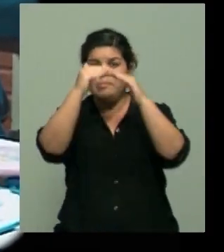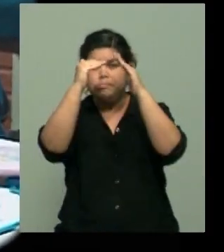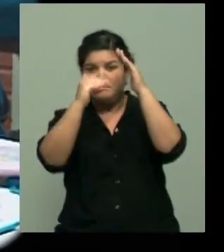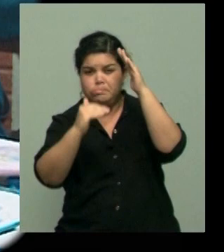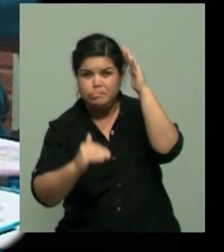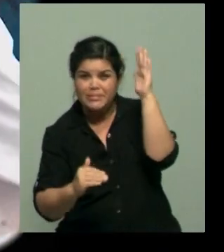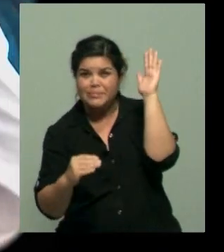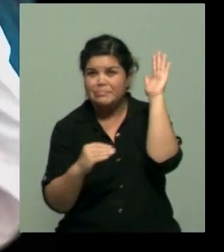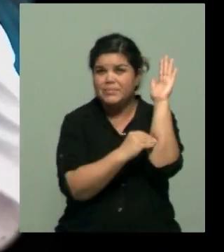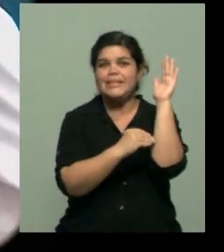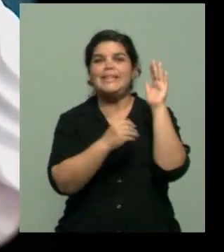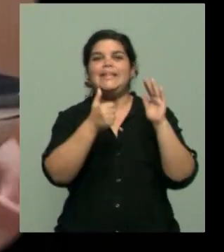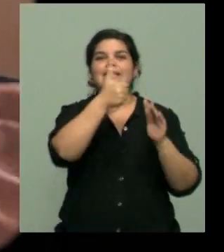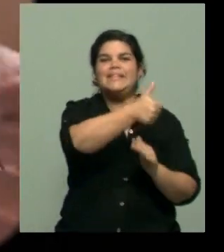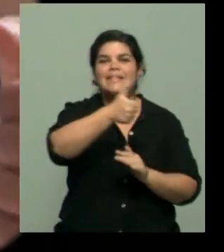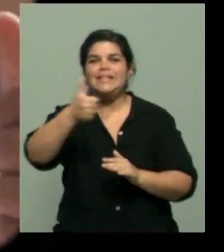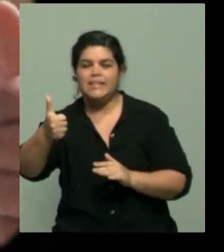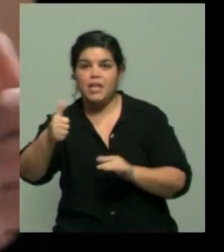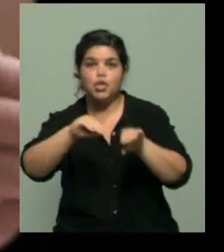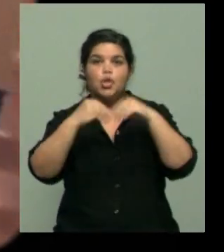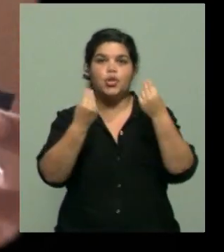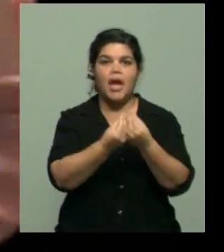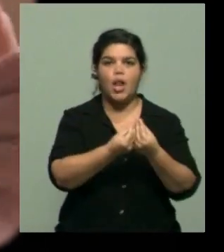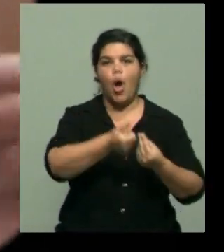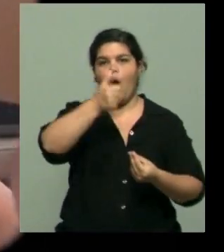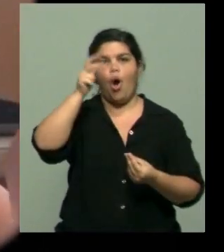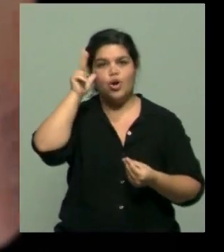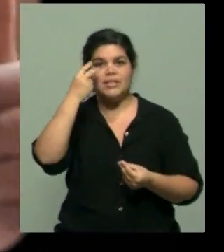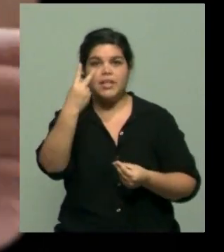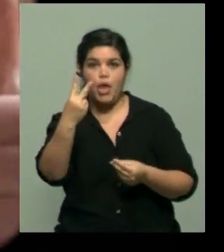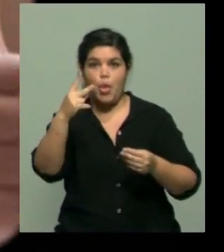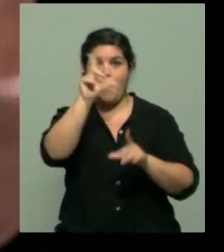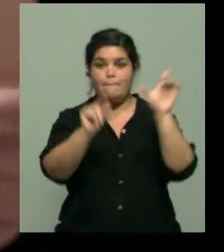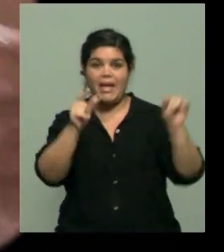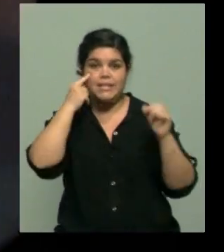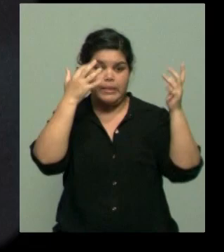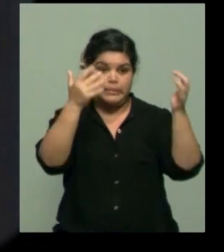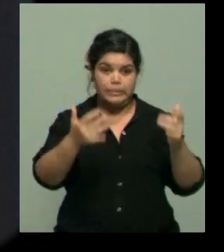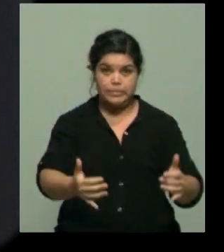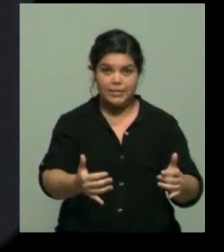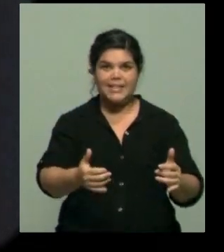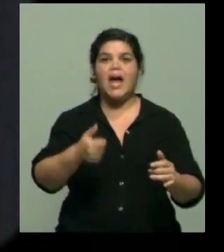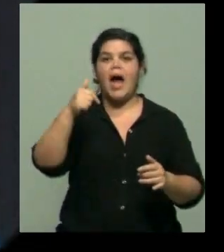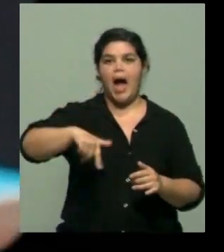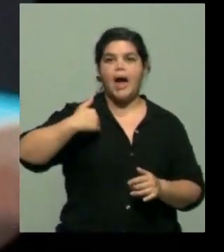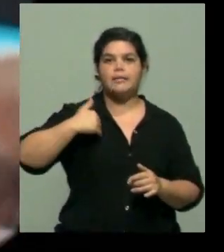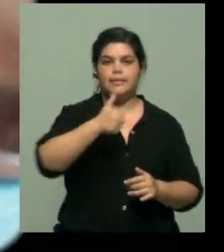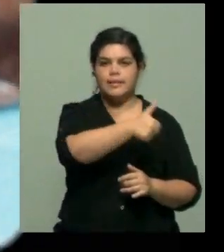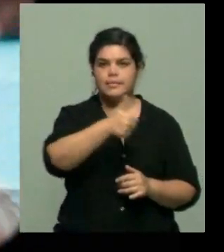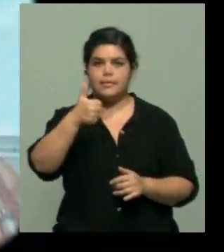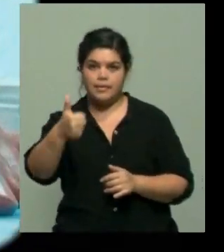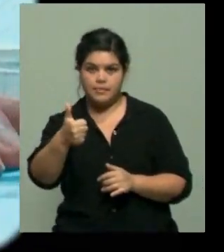puesto 66 de 82 países participantes. Resultados negativos que acompañan una